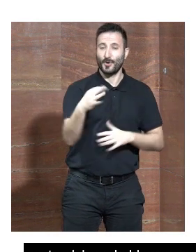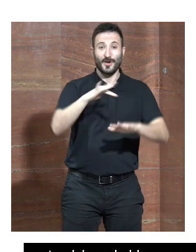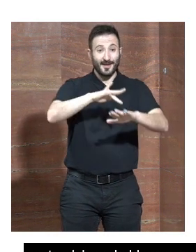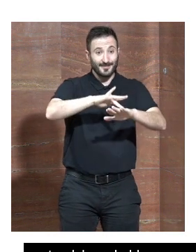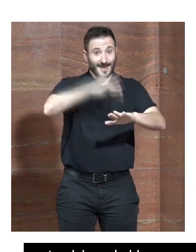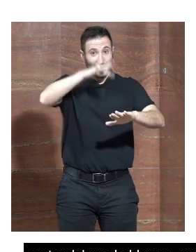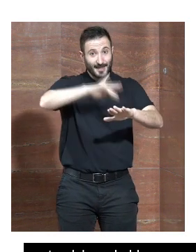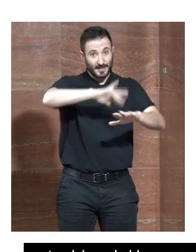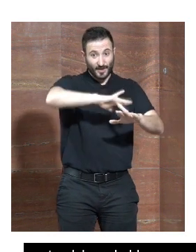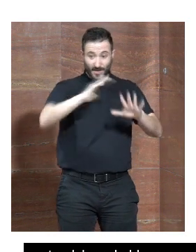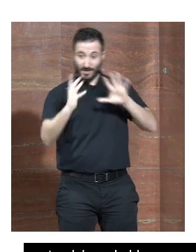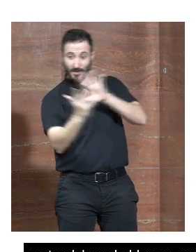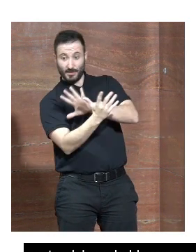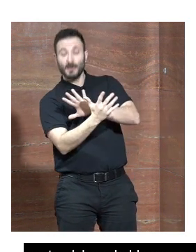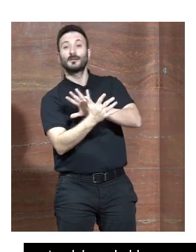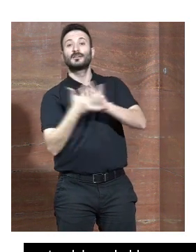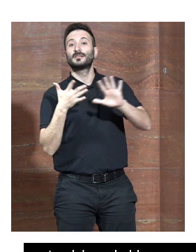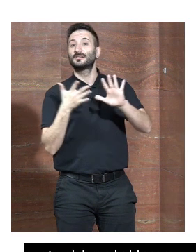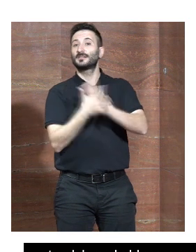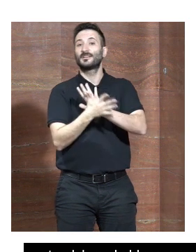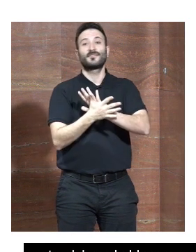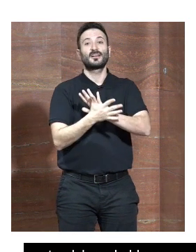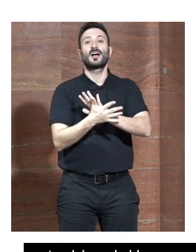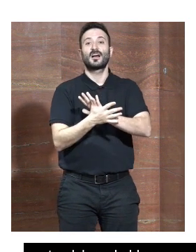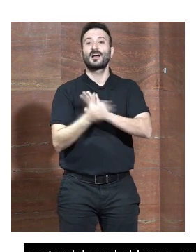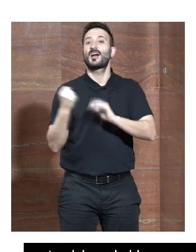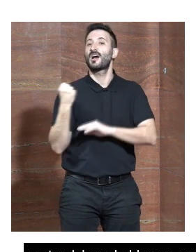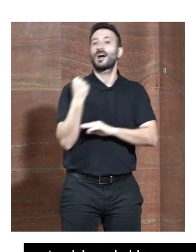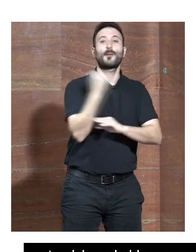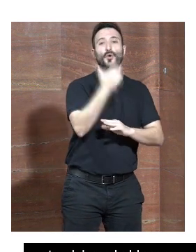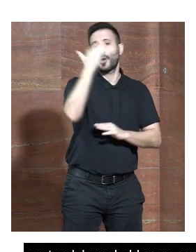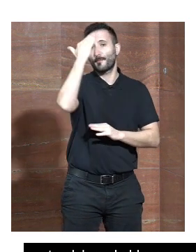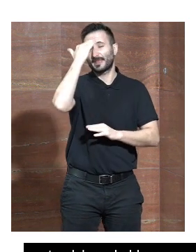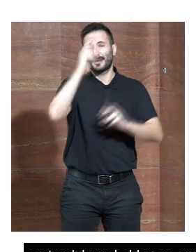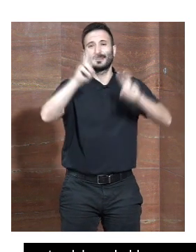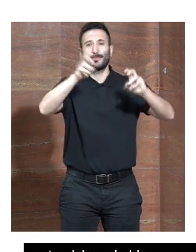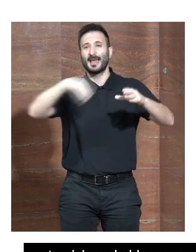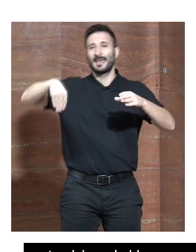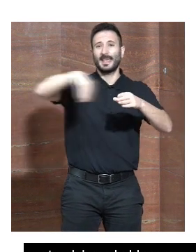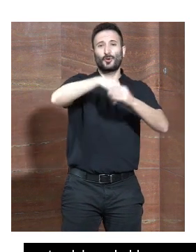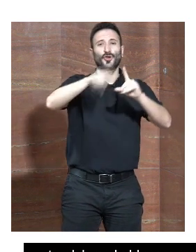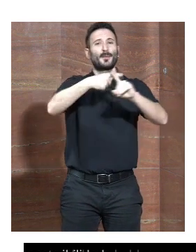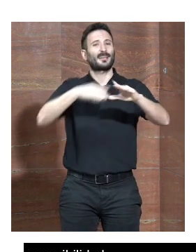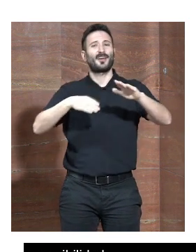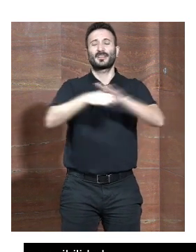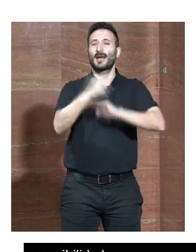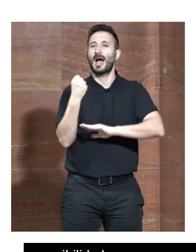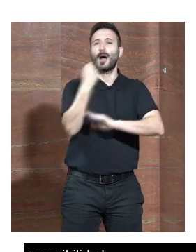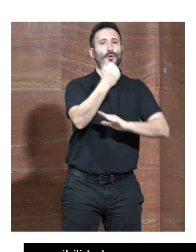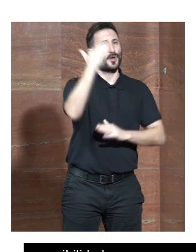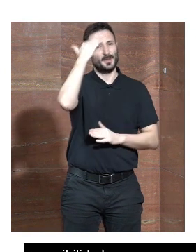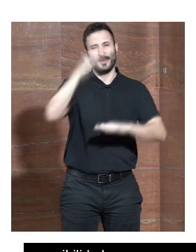digitalización es el principal aliado de la inclusión y la accesibilidad. La buena digitalización. Y ahora hablaremos de